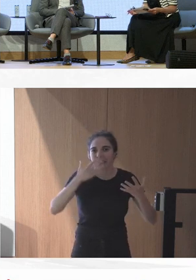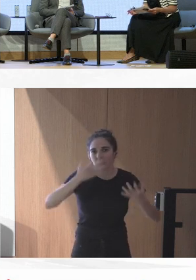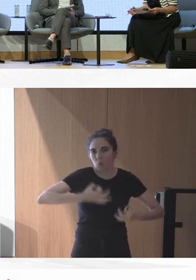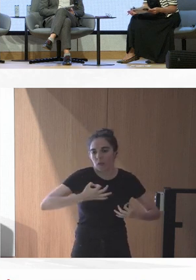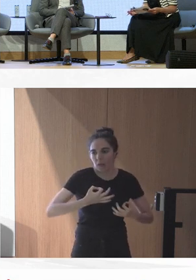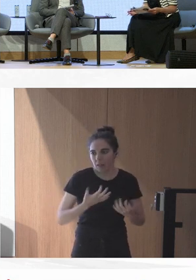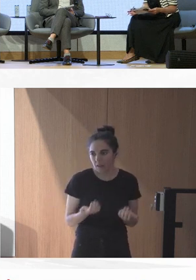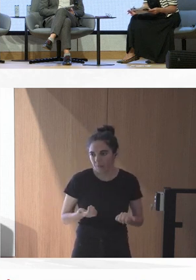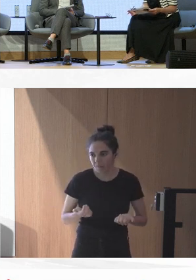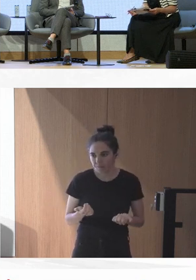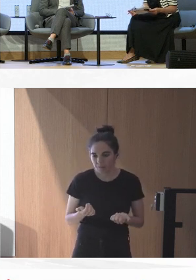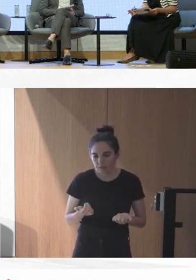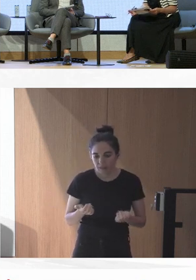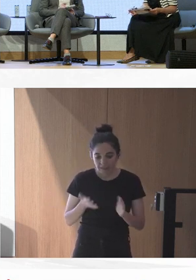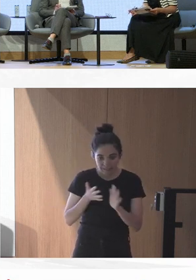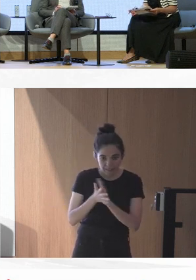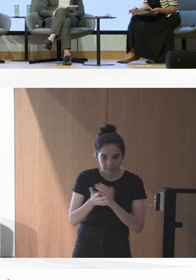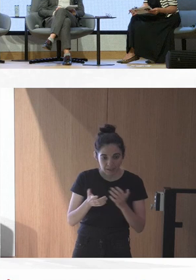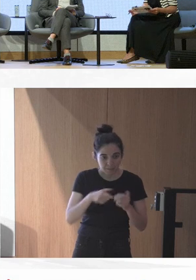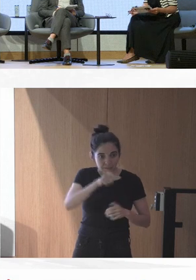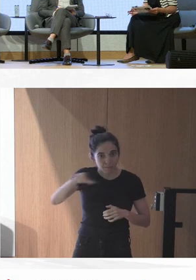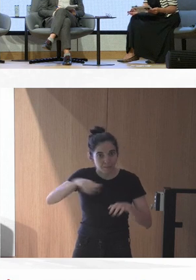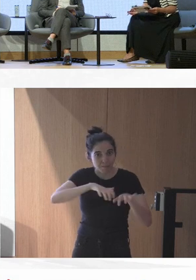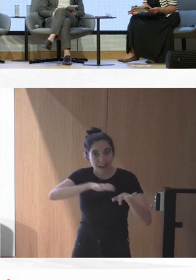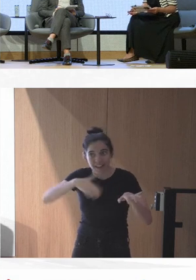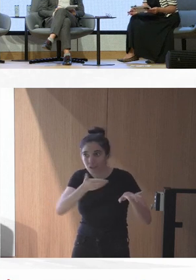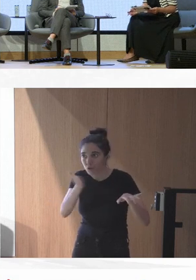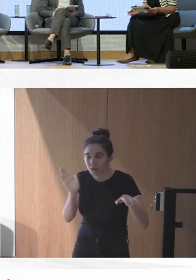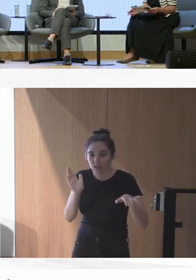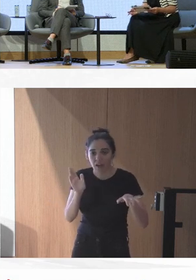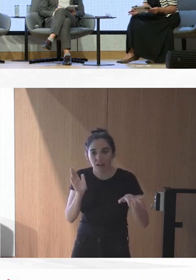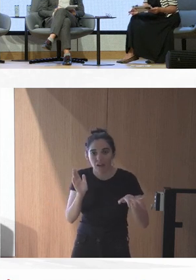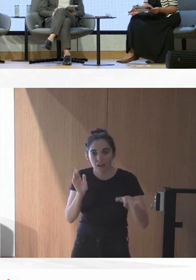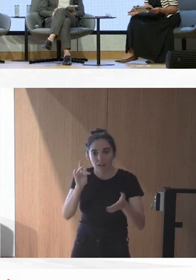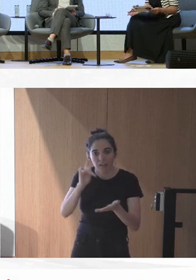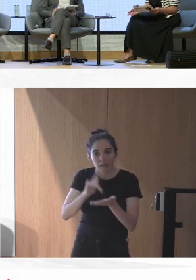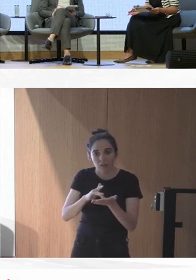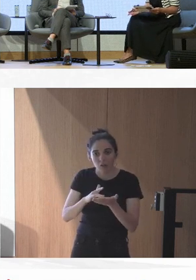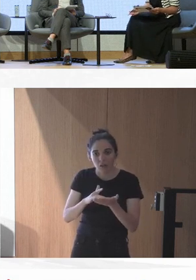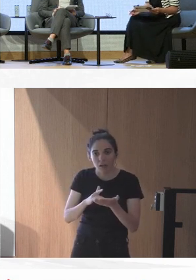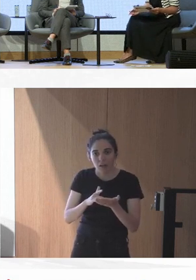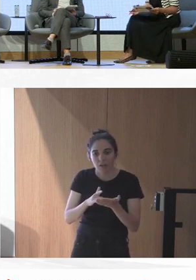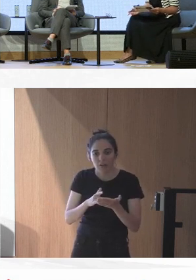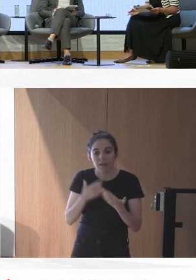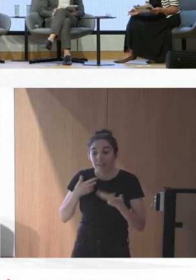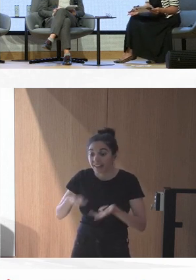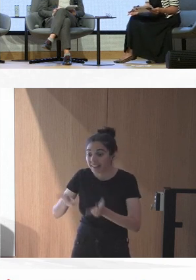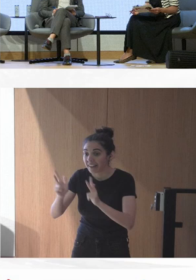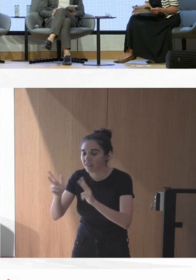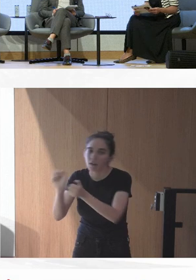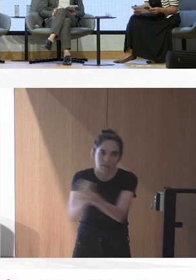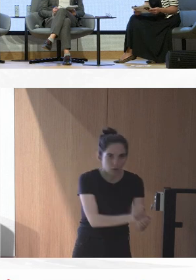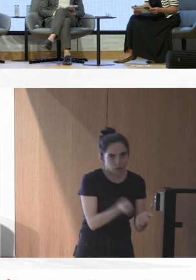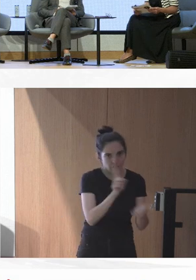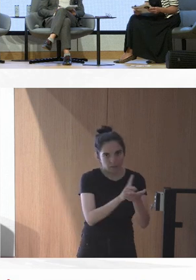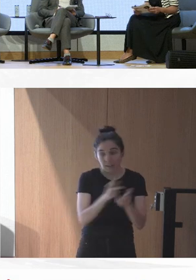la mayor parte de estas personas tienen que volver, están condenadas a volver una y otra vez al sistema penitenciario porque no hay